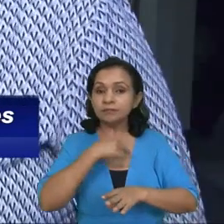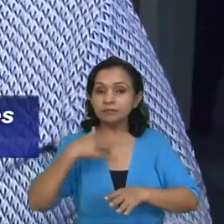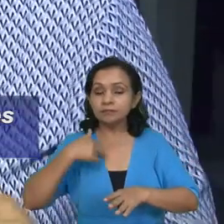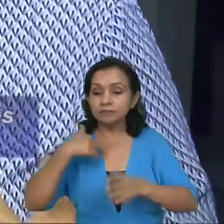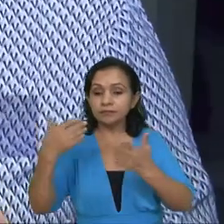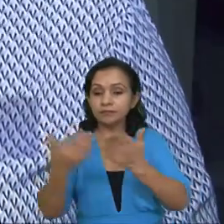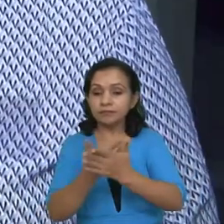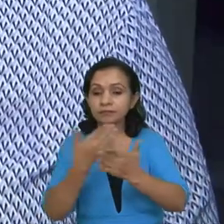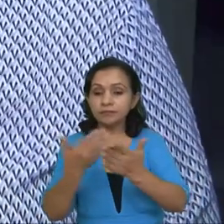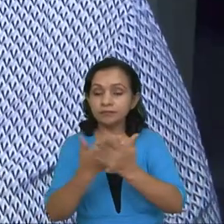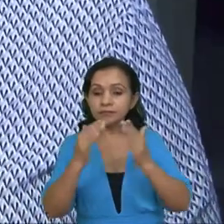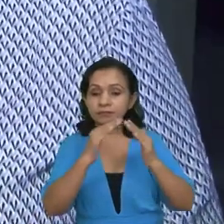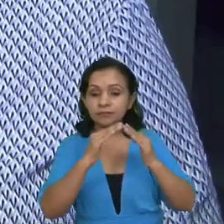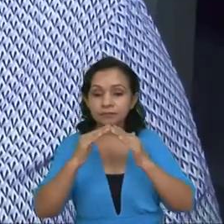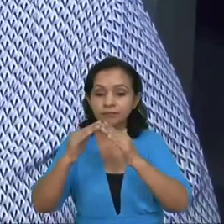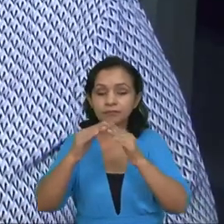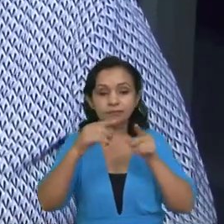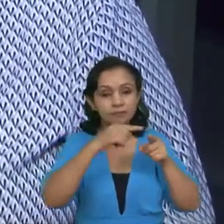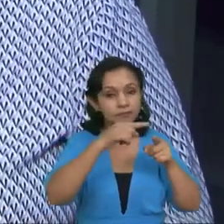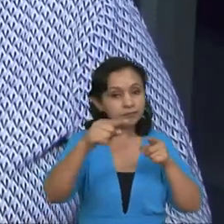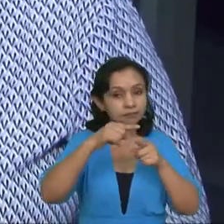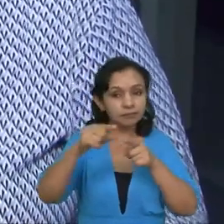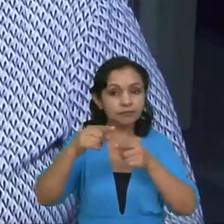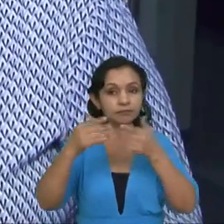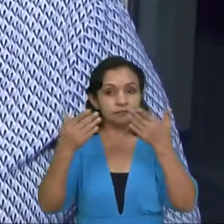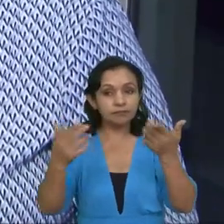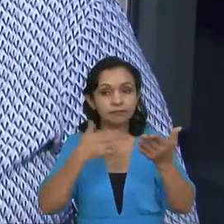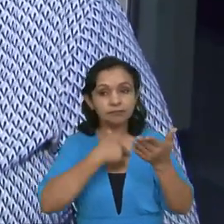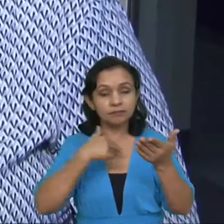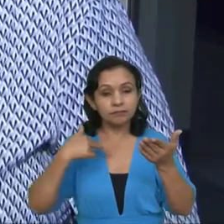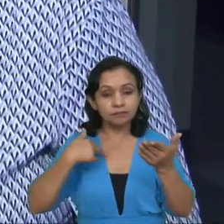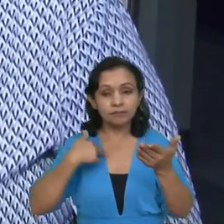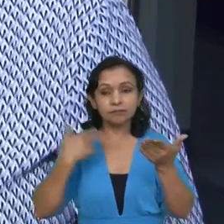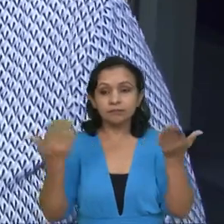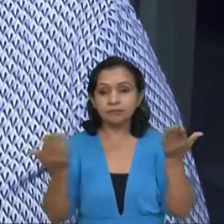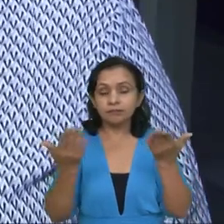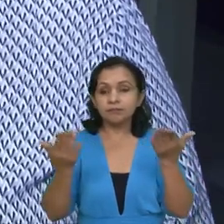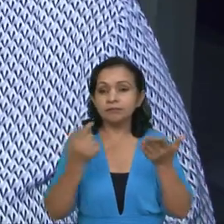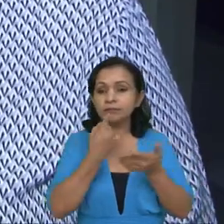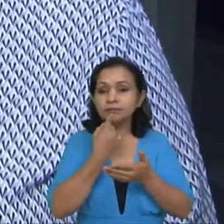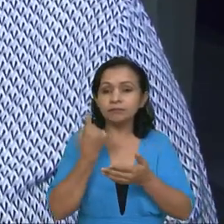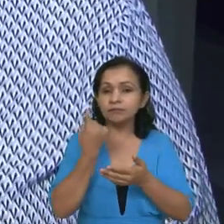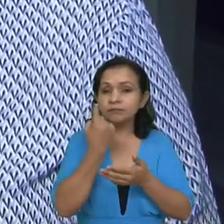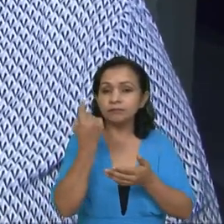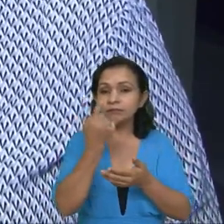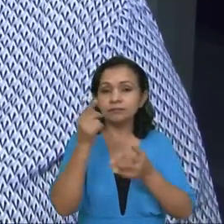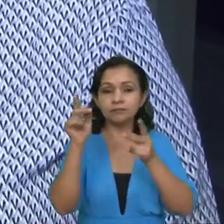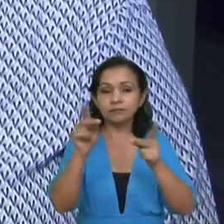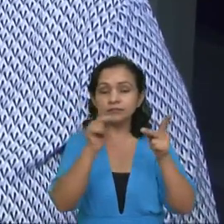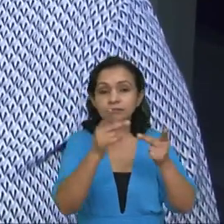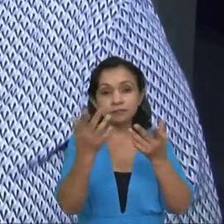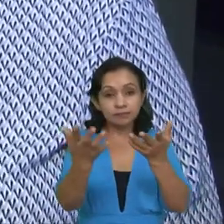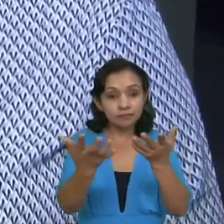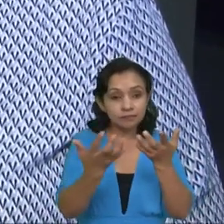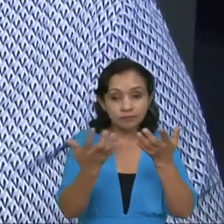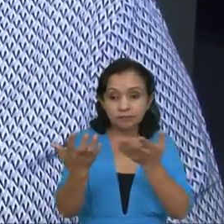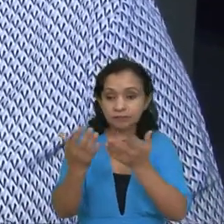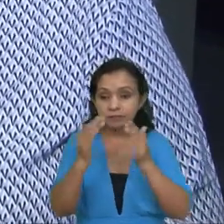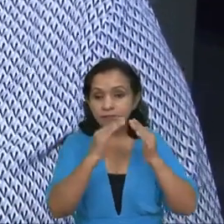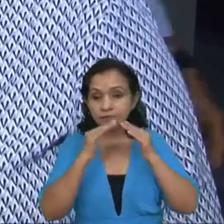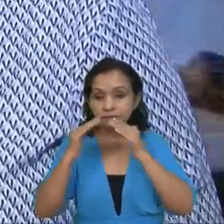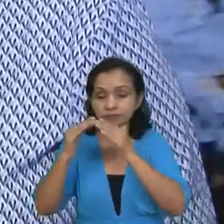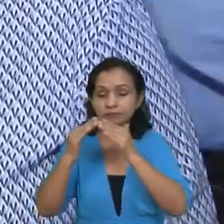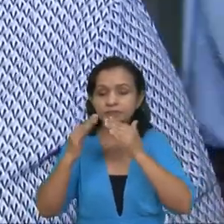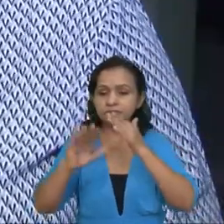nuevas ciudades y municipios lógicamente eso está en dependencia de quienes lo soliciten y puedan después de